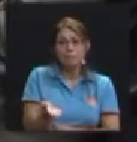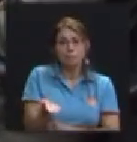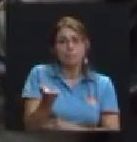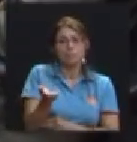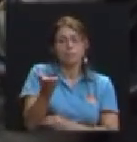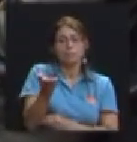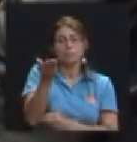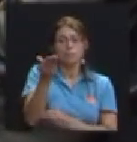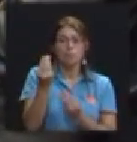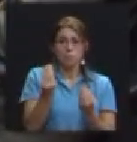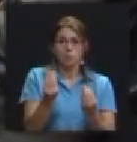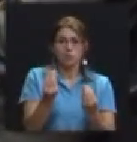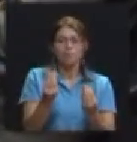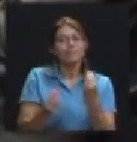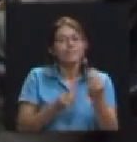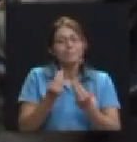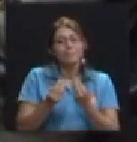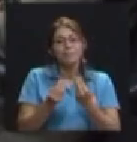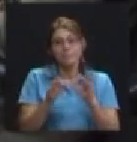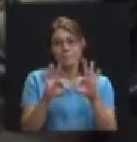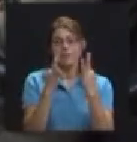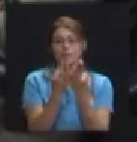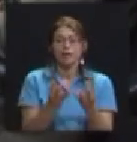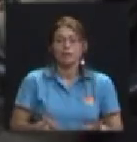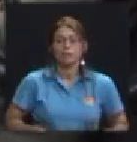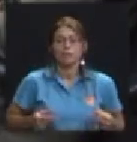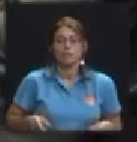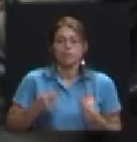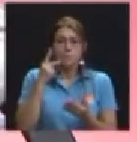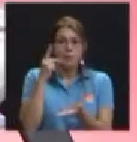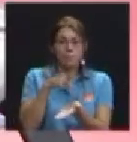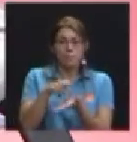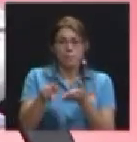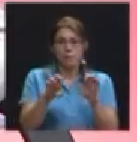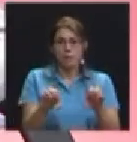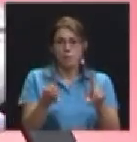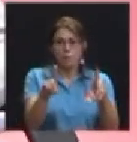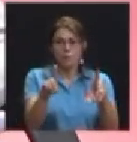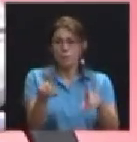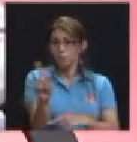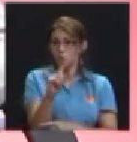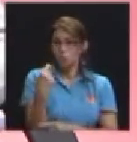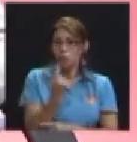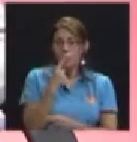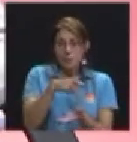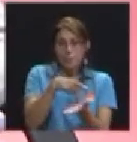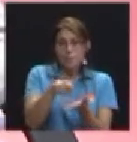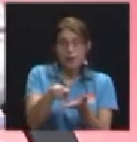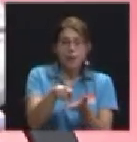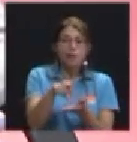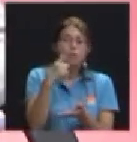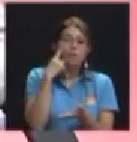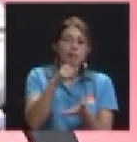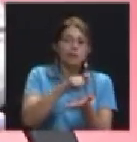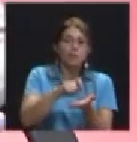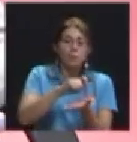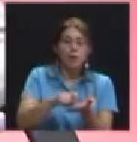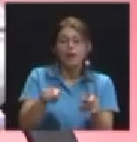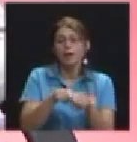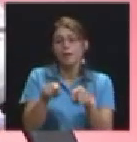educación, ¿verdad? El gasto en educación, no solamente en escuelas, sino en